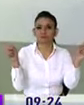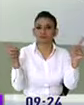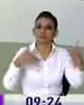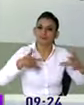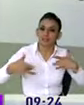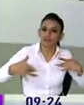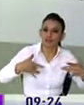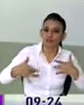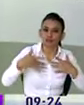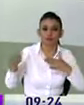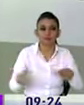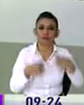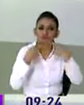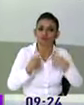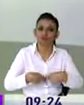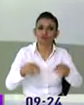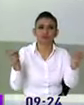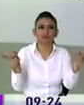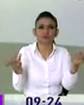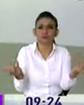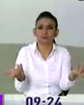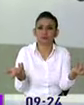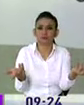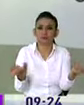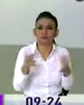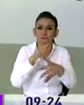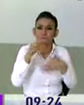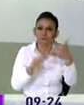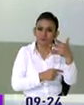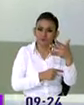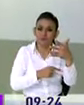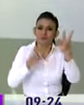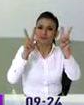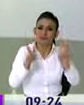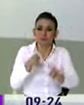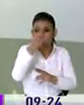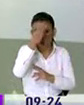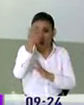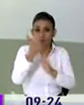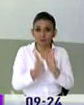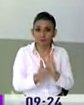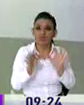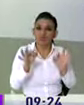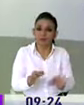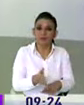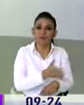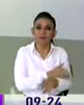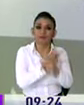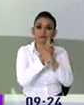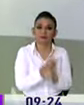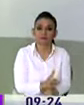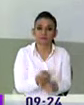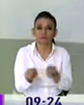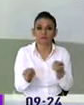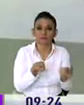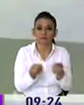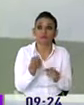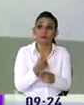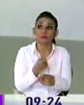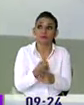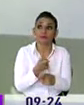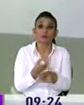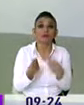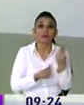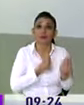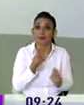teatro, el mensaje que se transmite a través de todos estos actos culturales, sean en materia preventiva. Entonces nosotros lo que simplemente